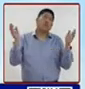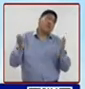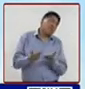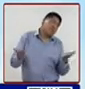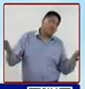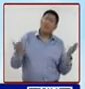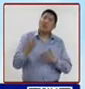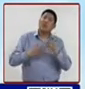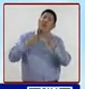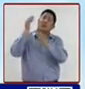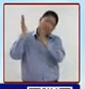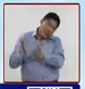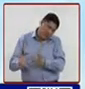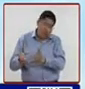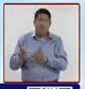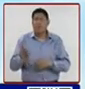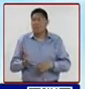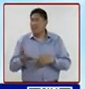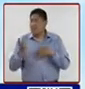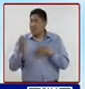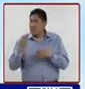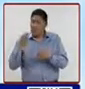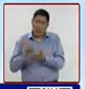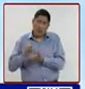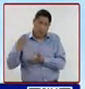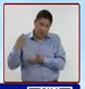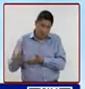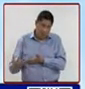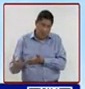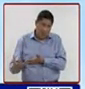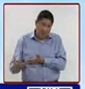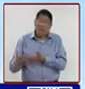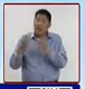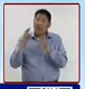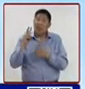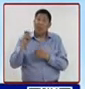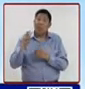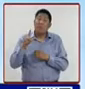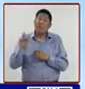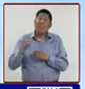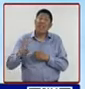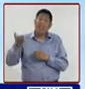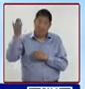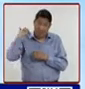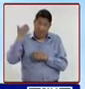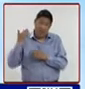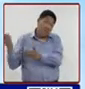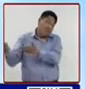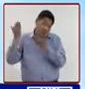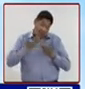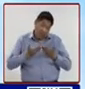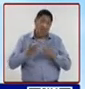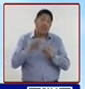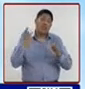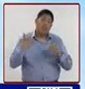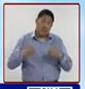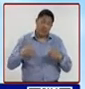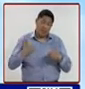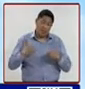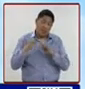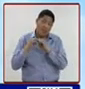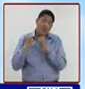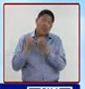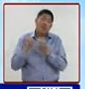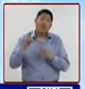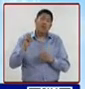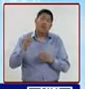que se construye así, porque se compró los tablones. Exacto. A Vélez. Exactamente, ¿no? Se los trajo desde Argentina, que pertenecían al